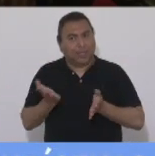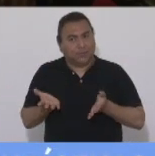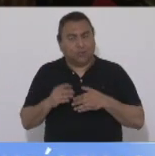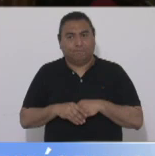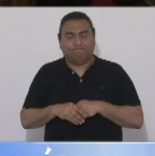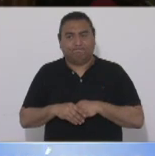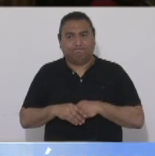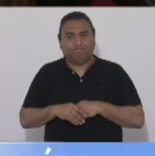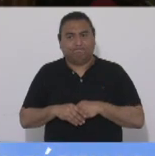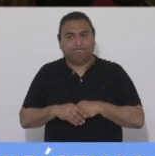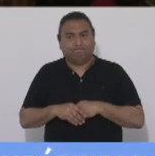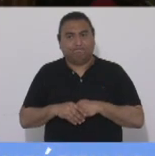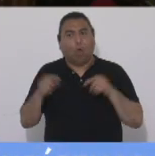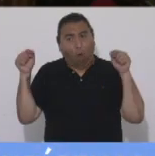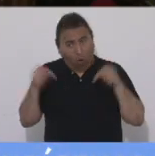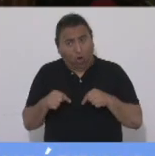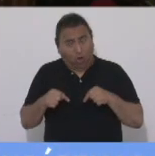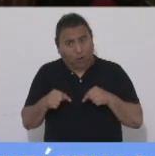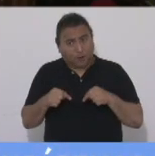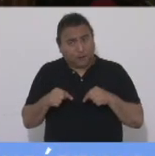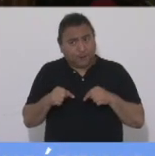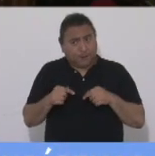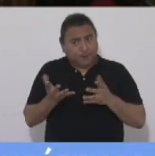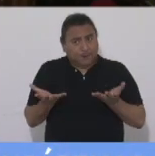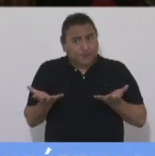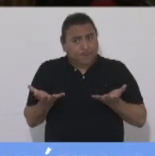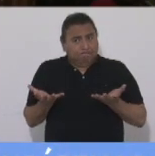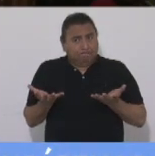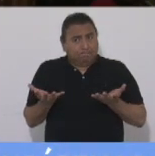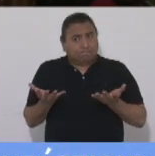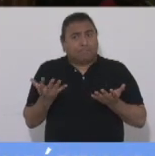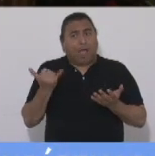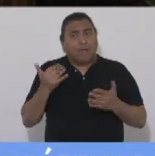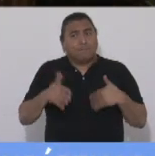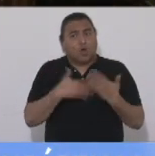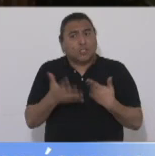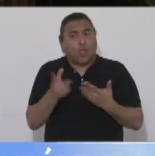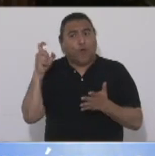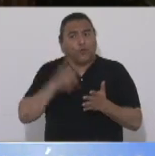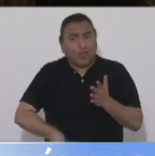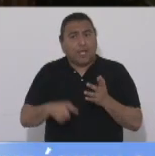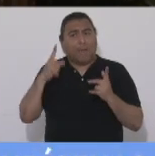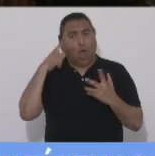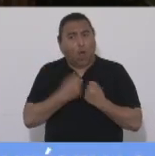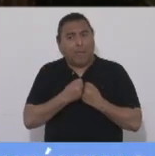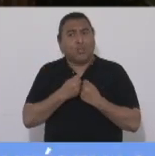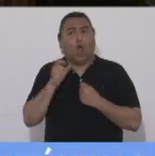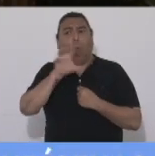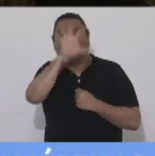Hoy se encuentran en proceso de firma de convenios con las provincias,